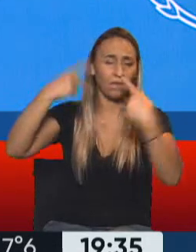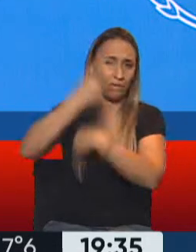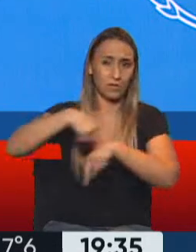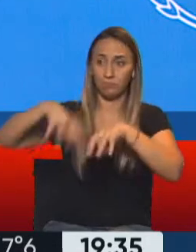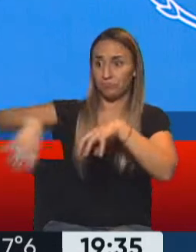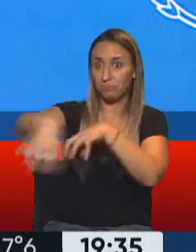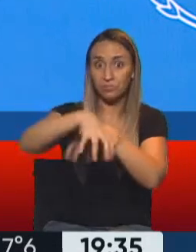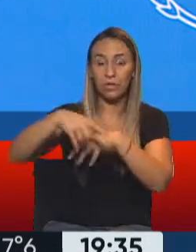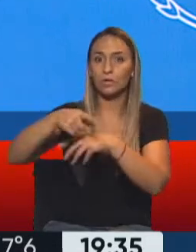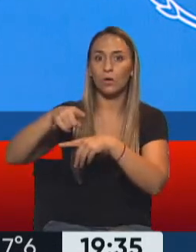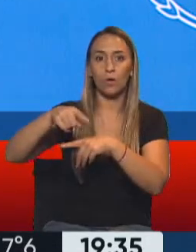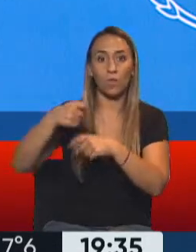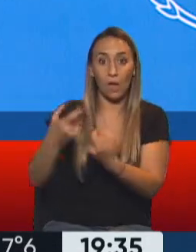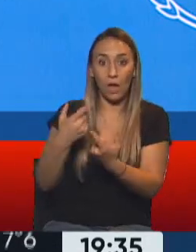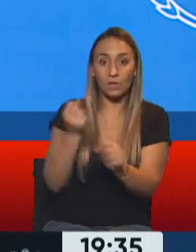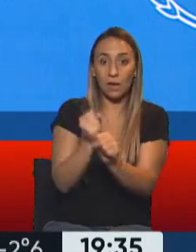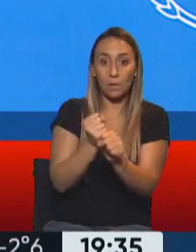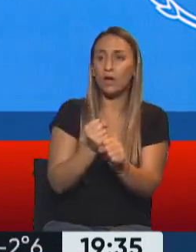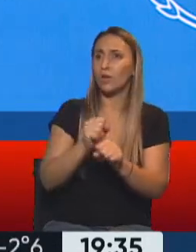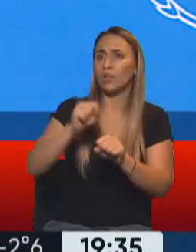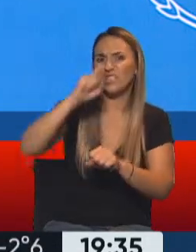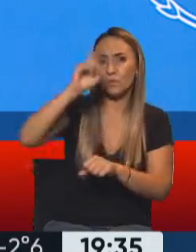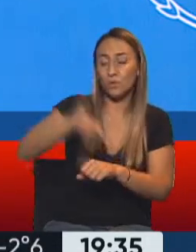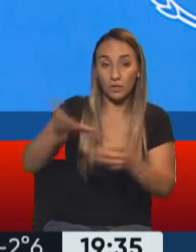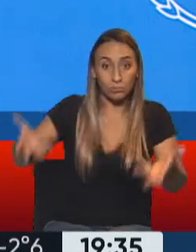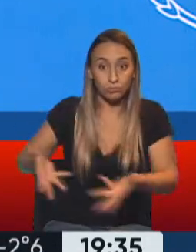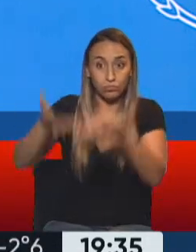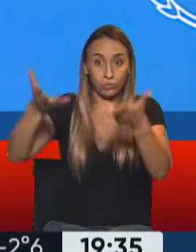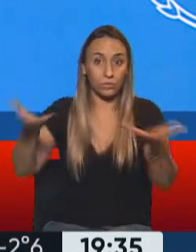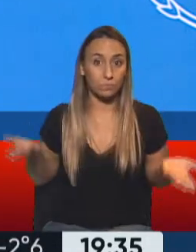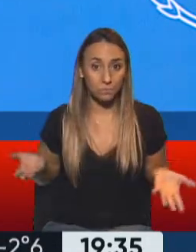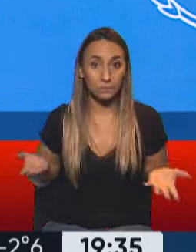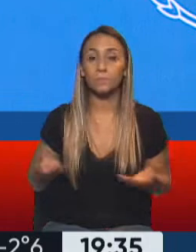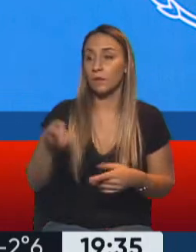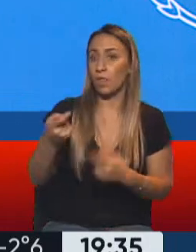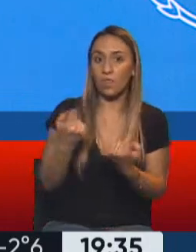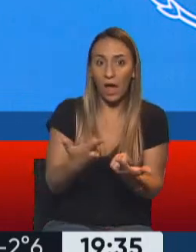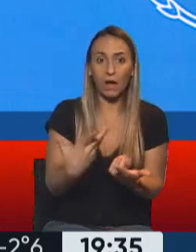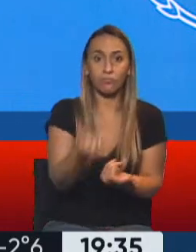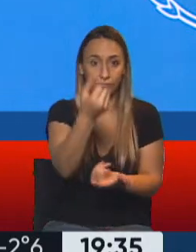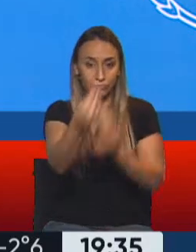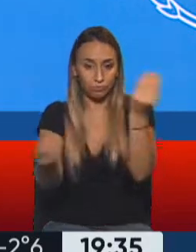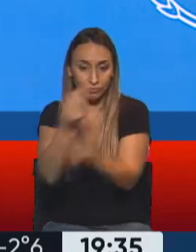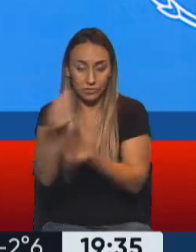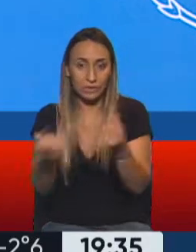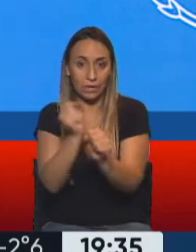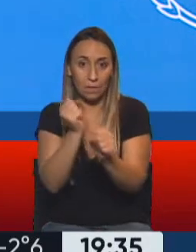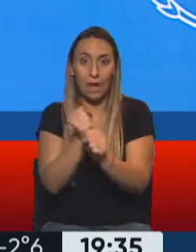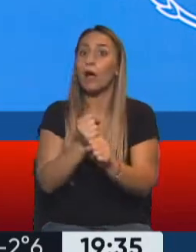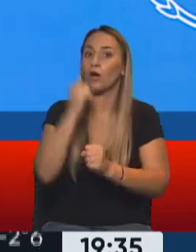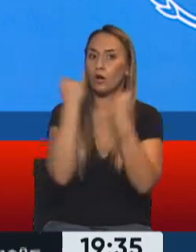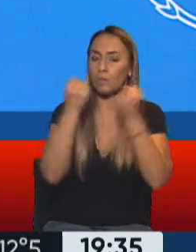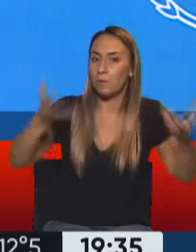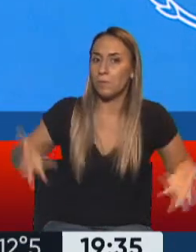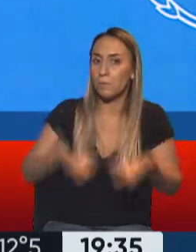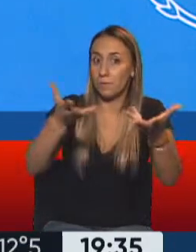la recuperación de empleos también, ¿no? 7 puntos en los últimos 5 meses, eso significa más oportunidades, significa consolidar la recuperación que tuvo el año pasado el país, así que